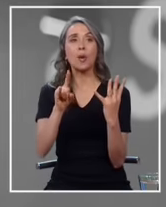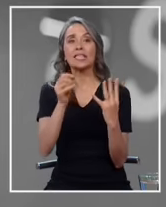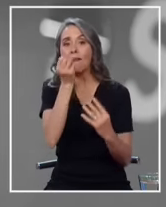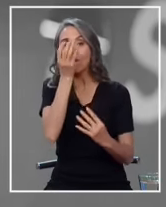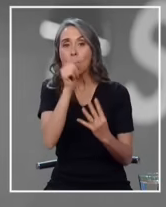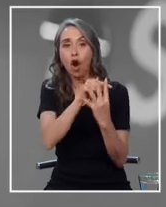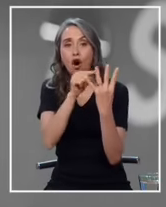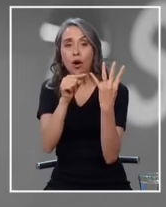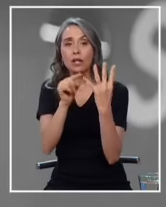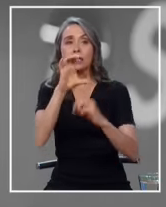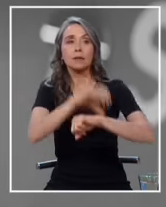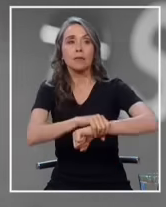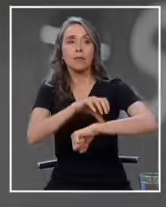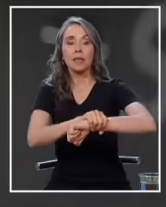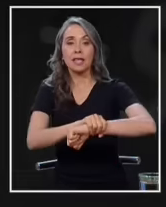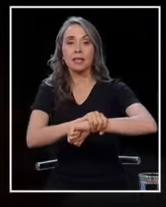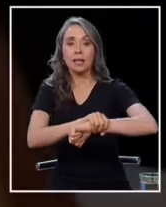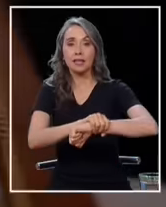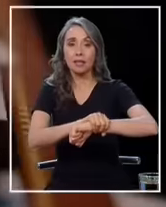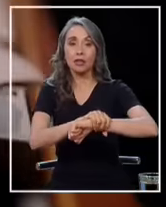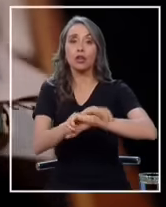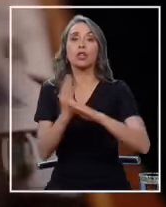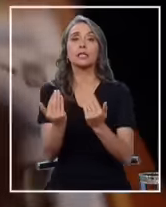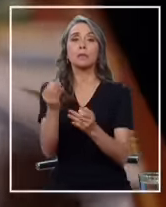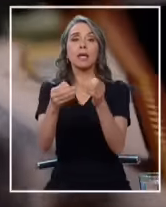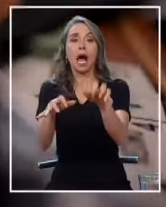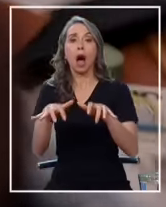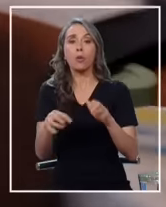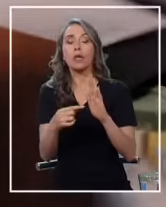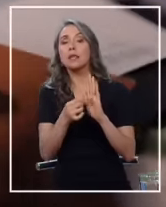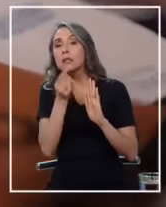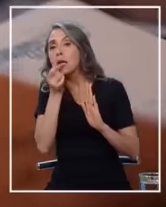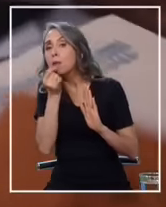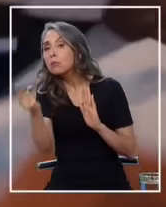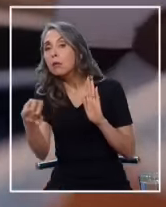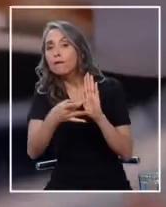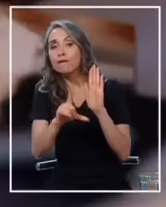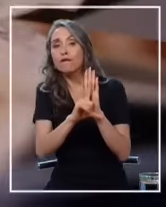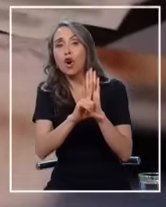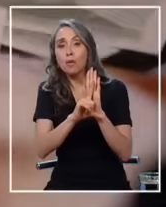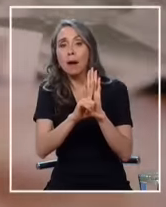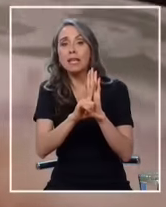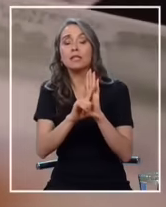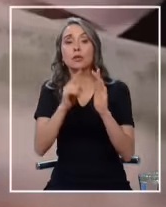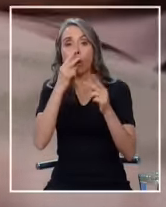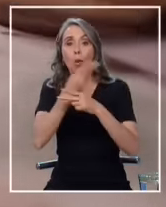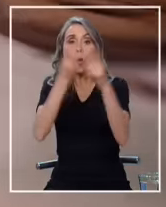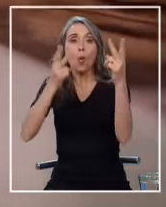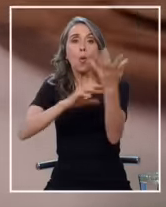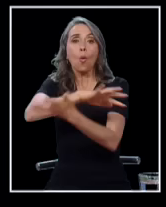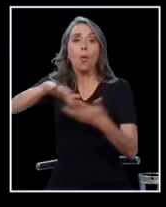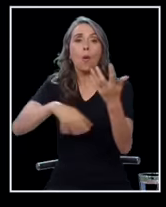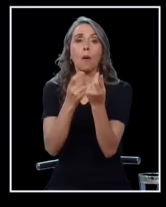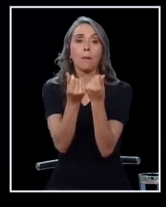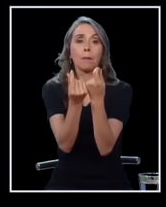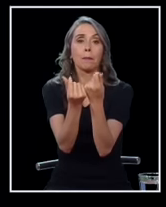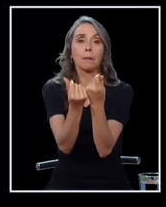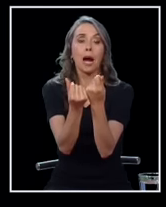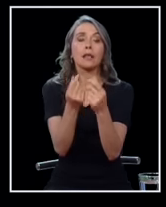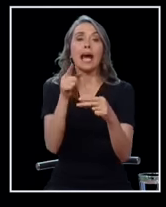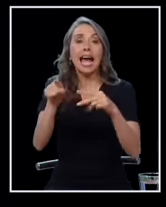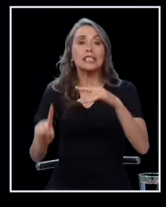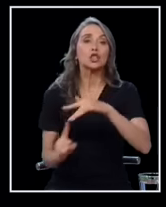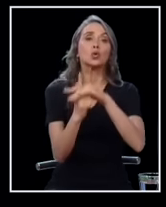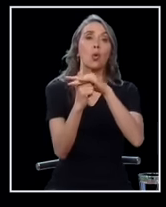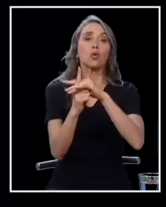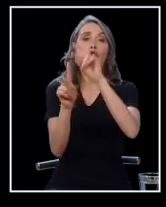Flores permanecerán detenidos a la espera de la audiencia de formalización en este escándalo financiero que dio origen al